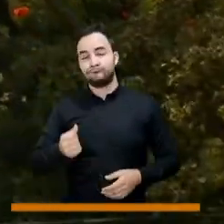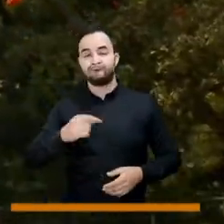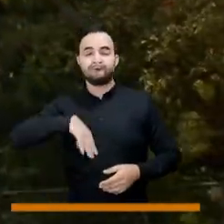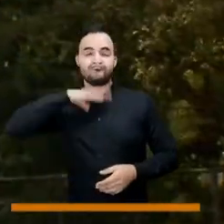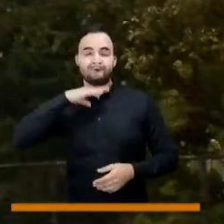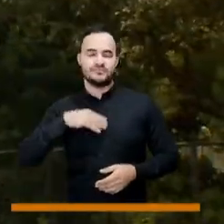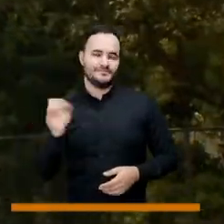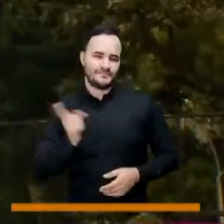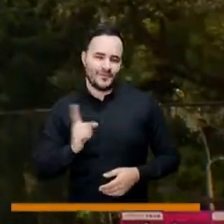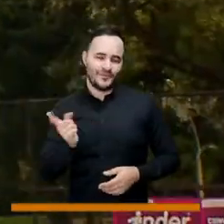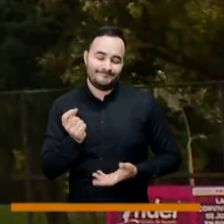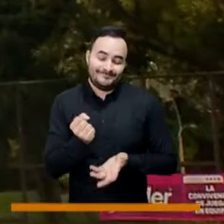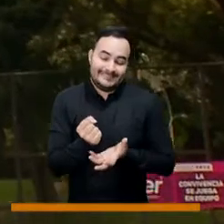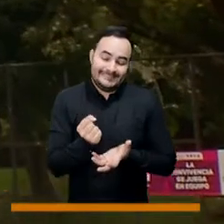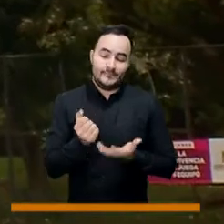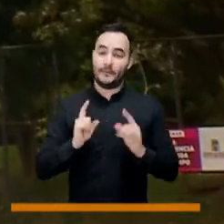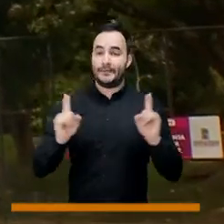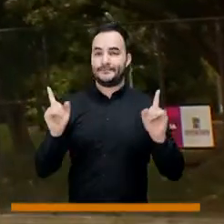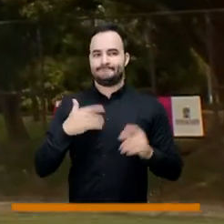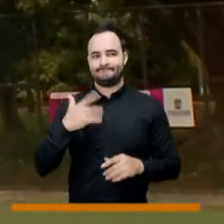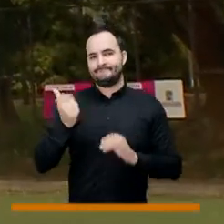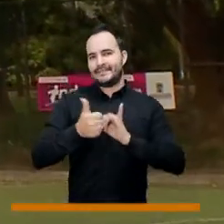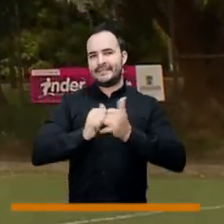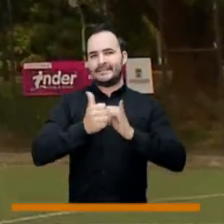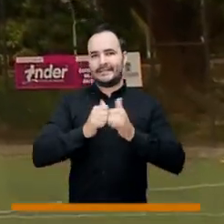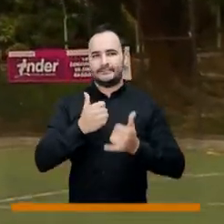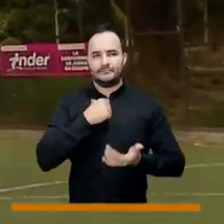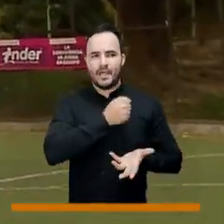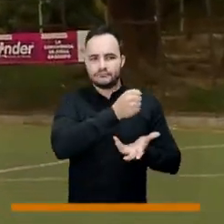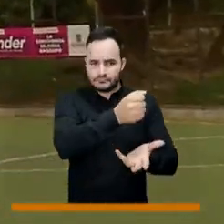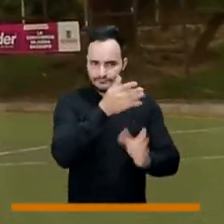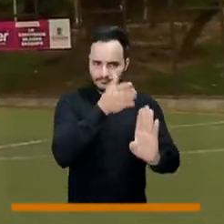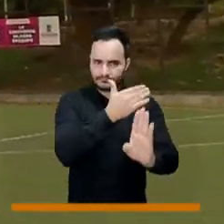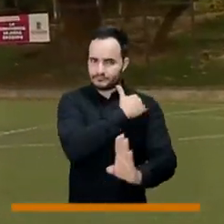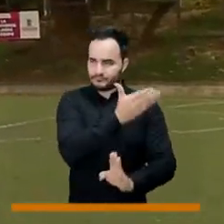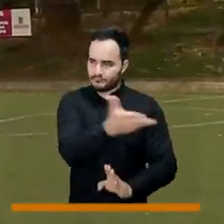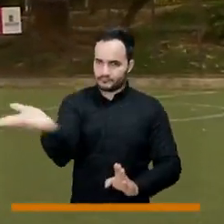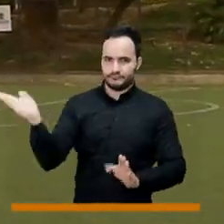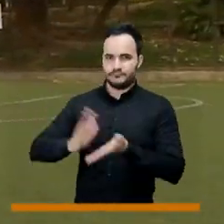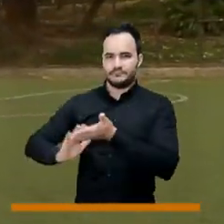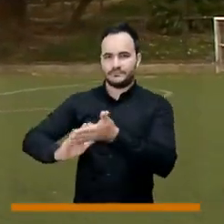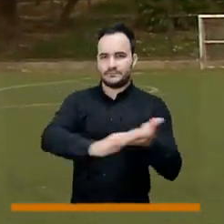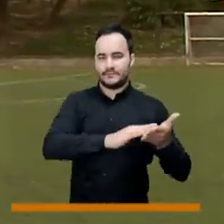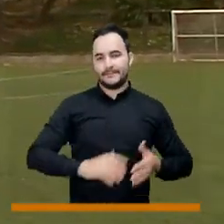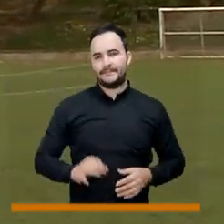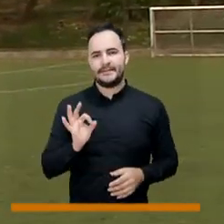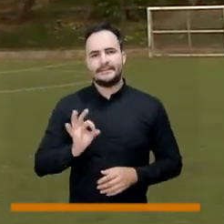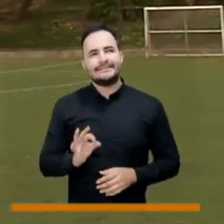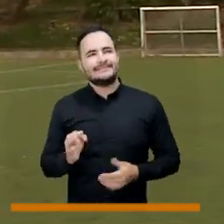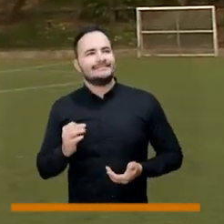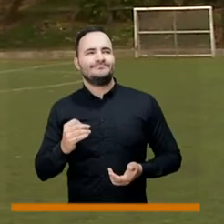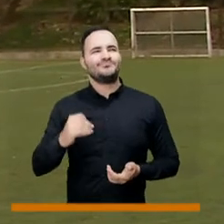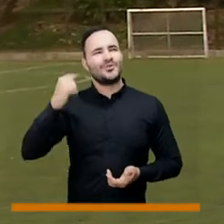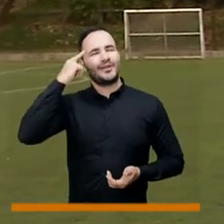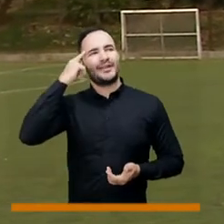Es, realmente es poca la inversión, pero es lo que tiene el INDER en este momento de presupuesto. No quiere decir